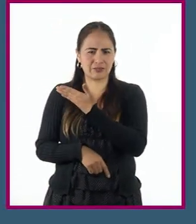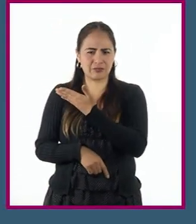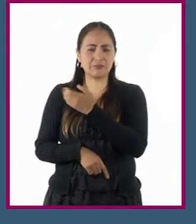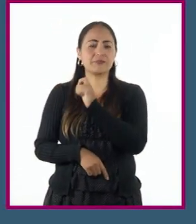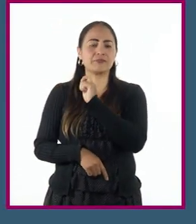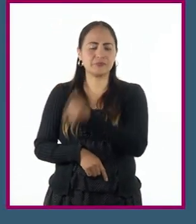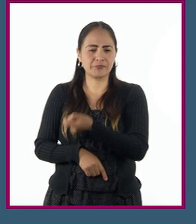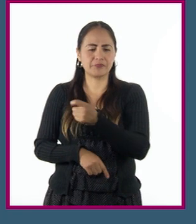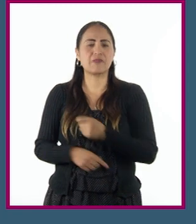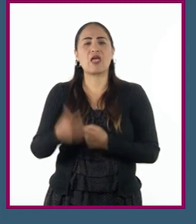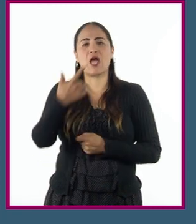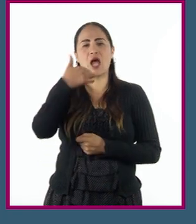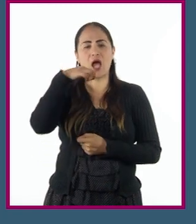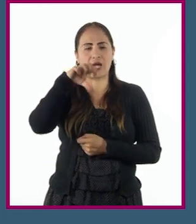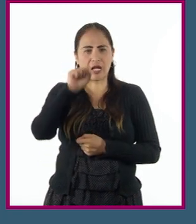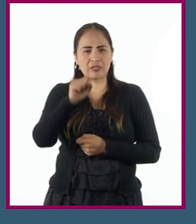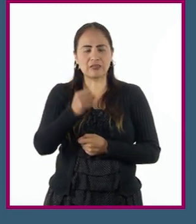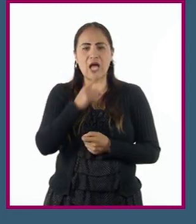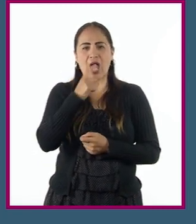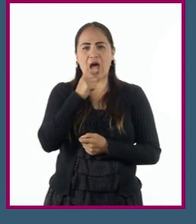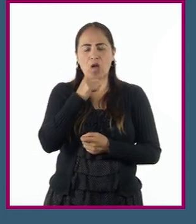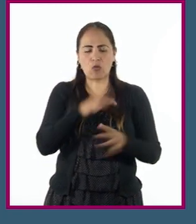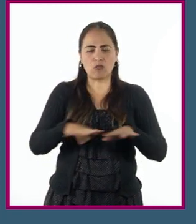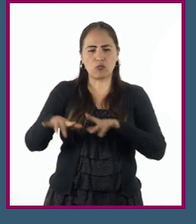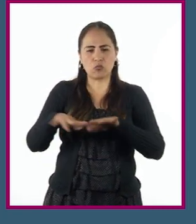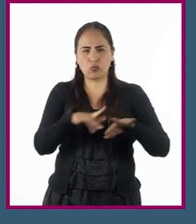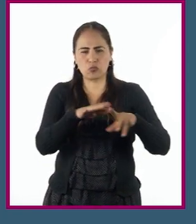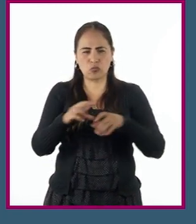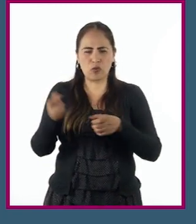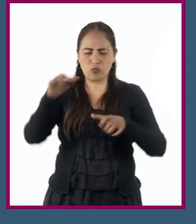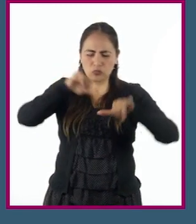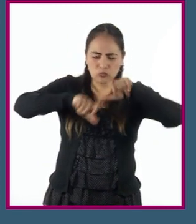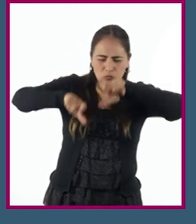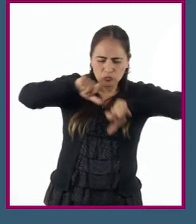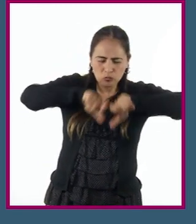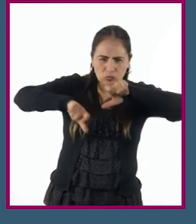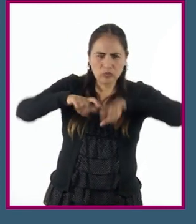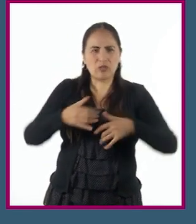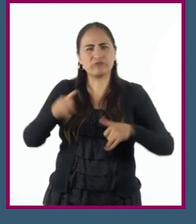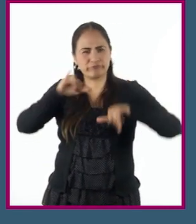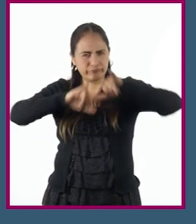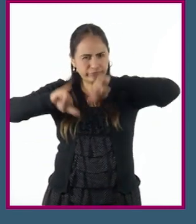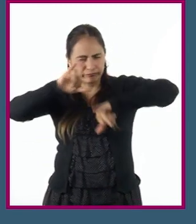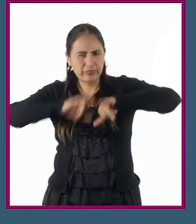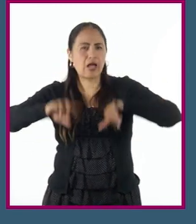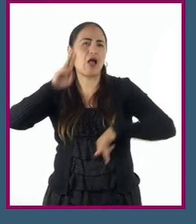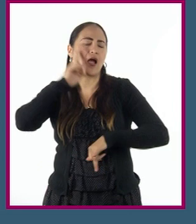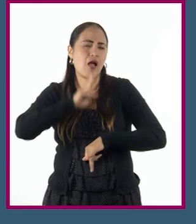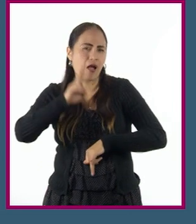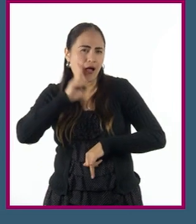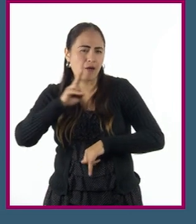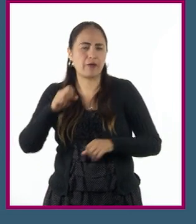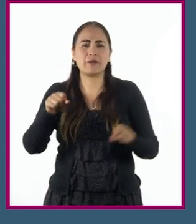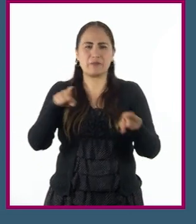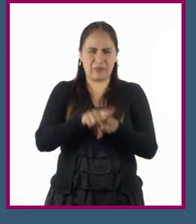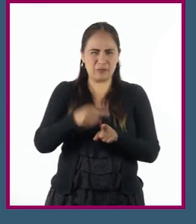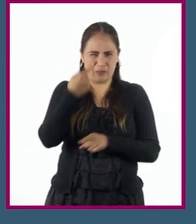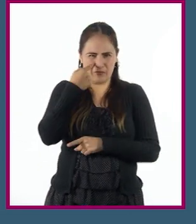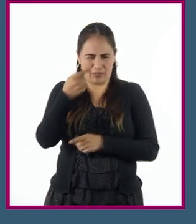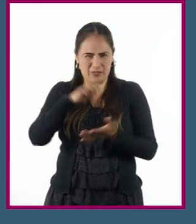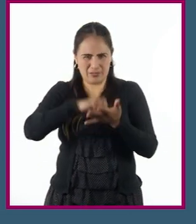en la producción de un gas en un líquido, como el resultado de una reacción química. Veamos una reacción química donde se manifiesta este